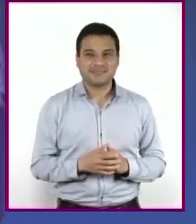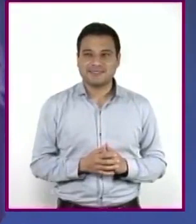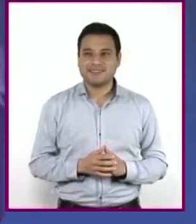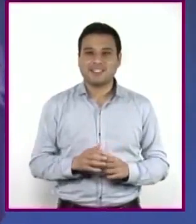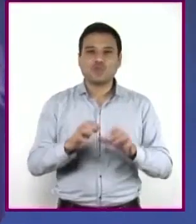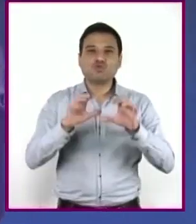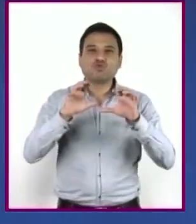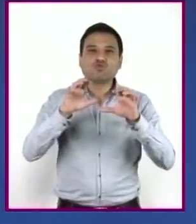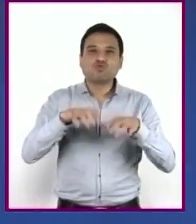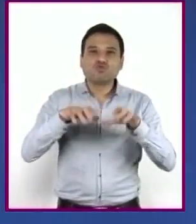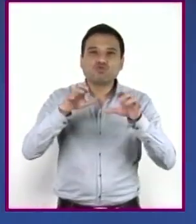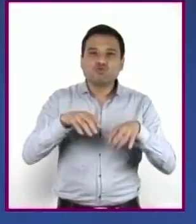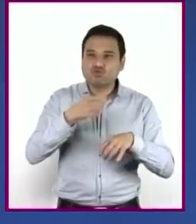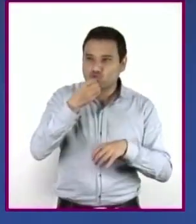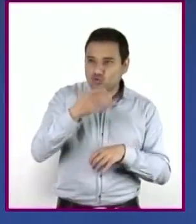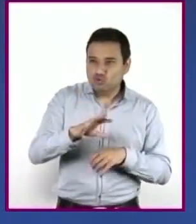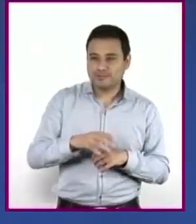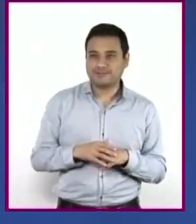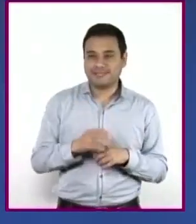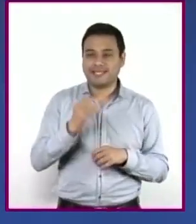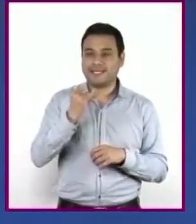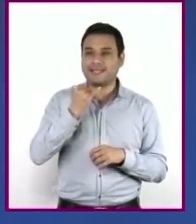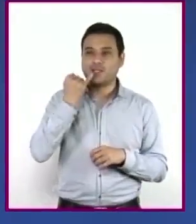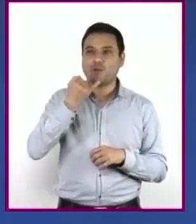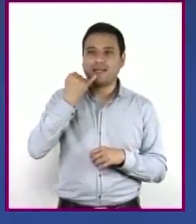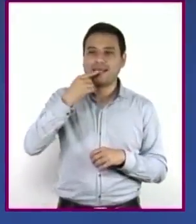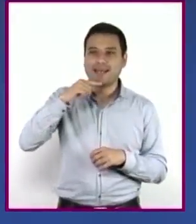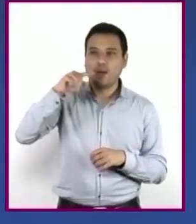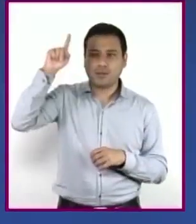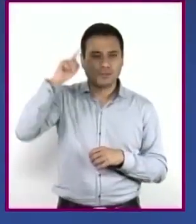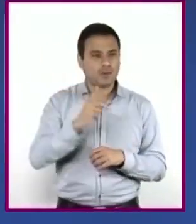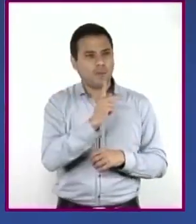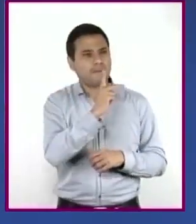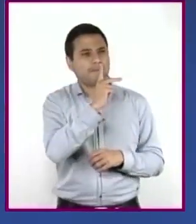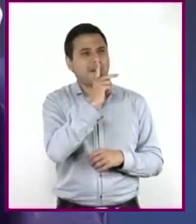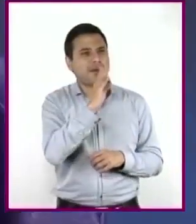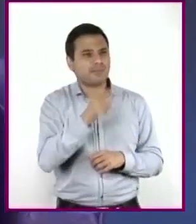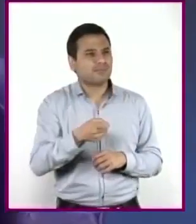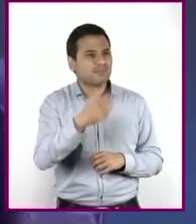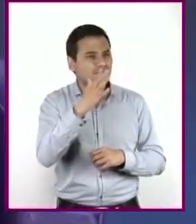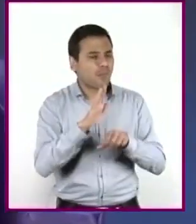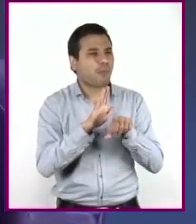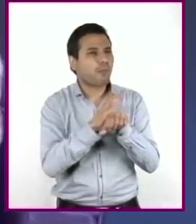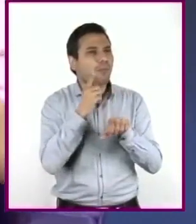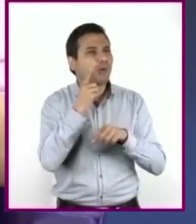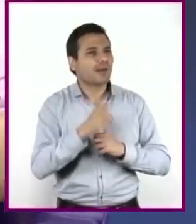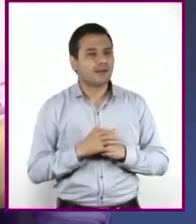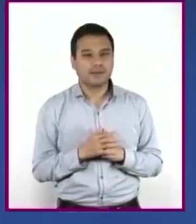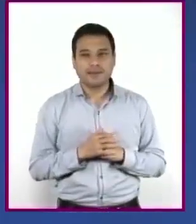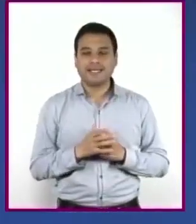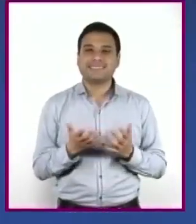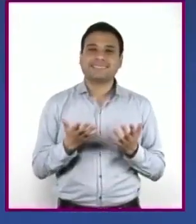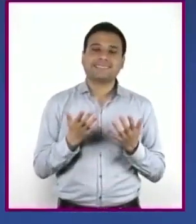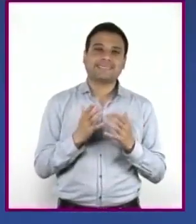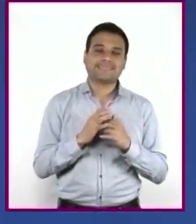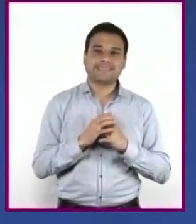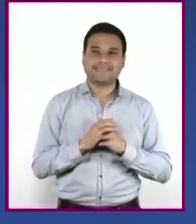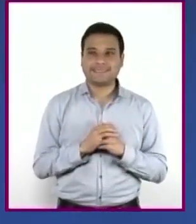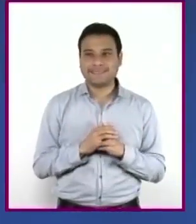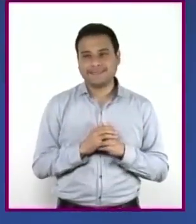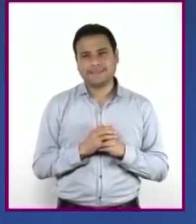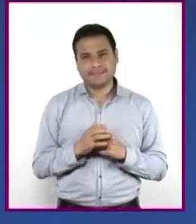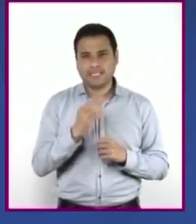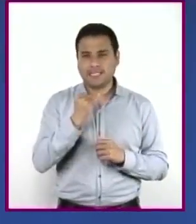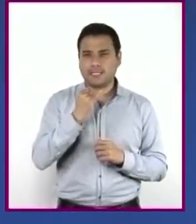Kia Huitzi? Lluviecita en náhuatl. Lluviecita en náhuatl. ¿Y sabes por qué te lo pusieron? ¿De qué viene? Pues, ¿a dónde?